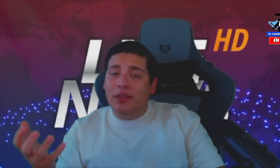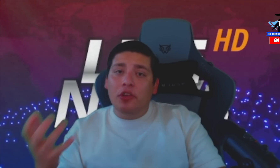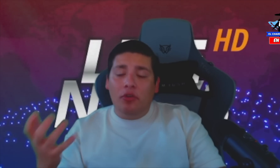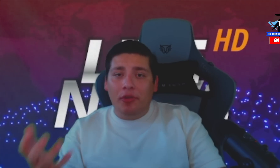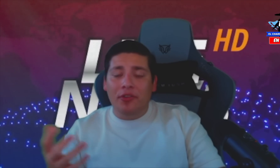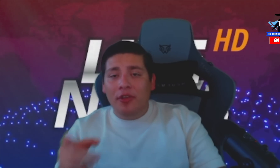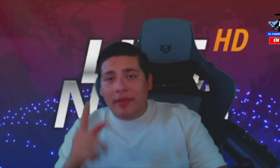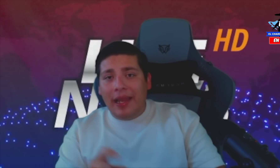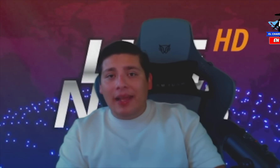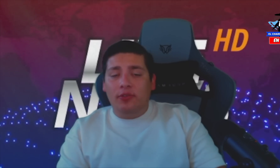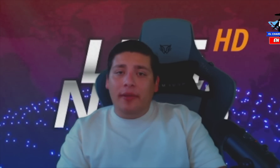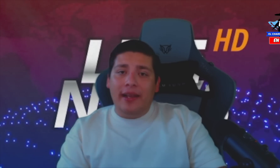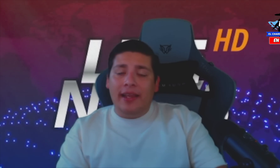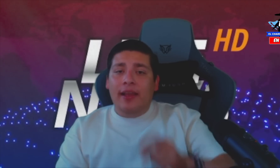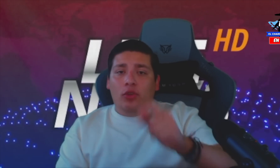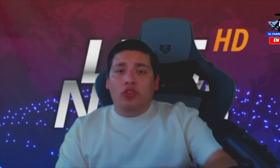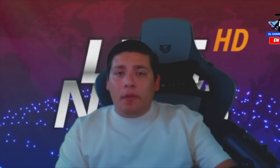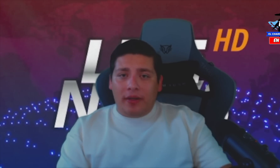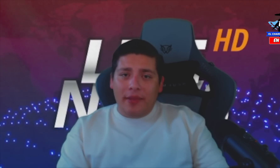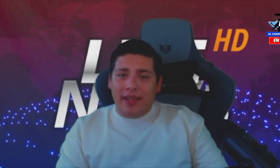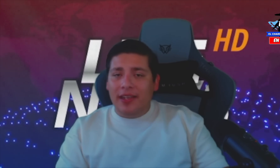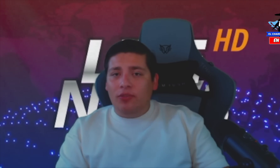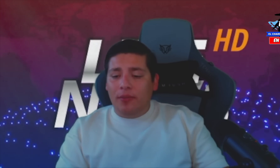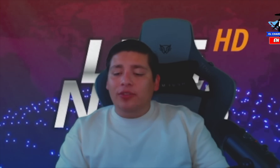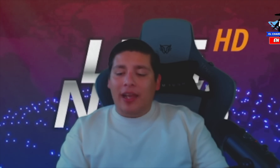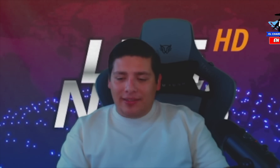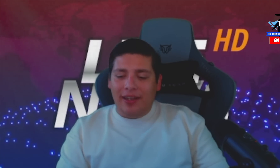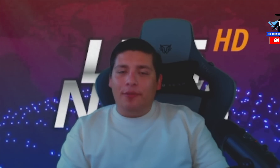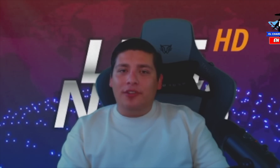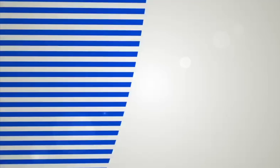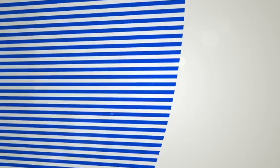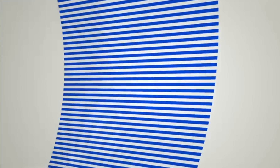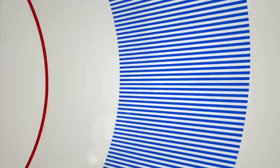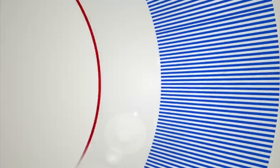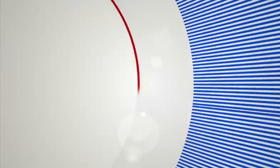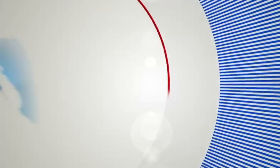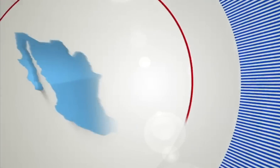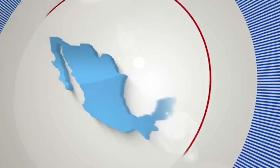final es el único dueño de la soberanía. Yo soy Pepe Ramírez y nos vemos hasta la próxima.